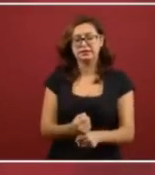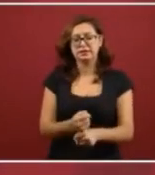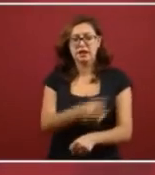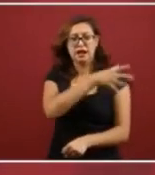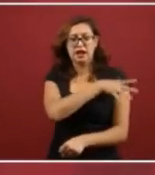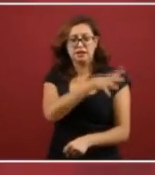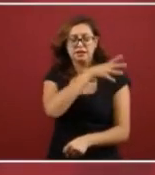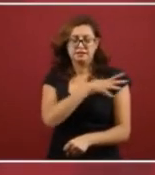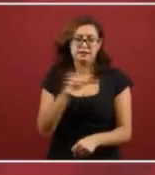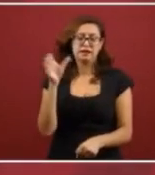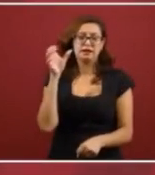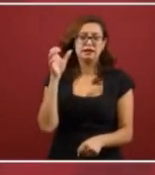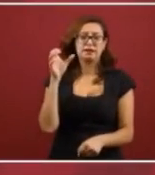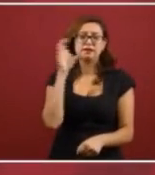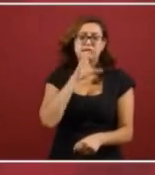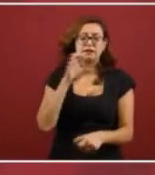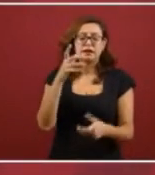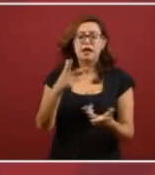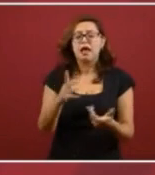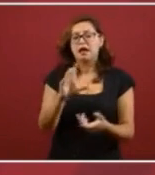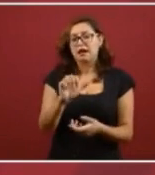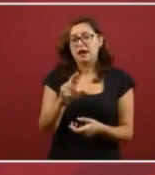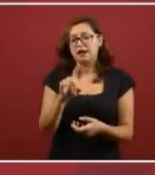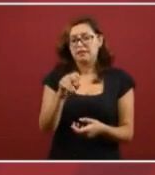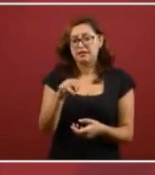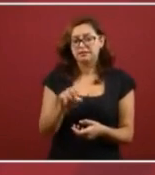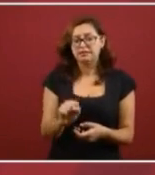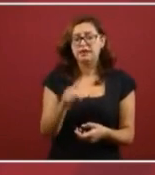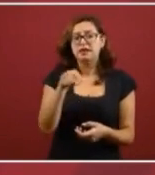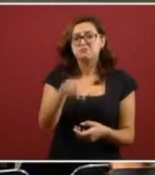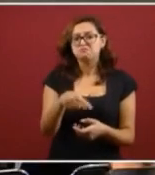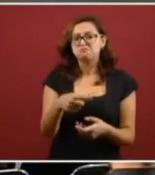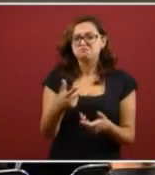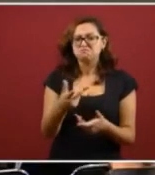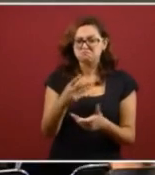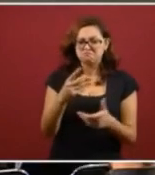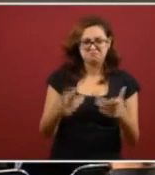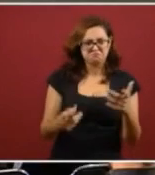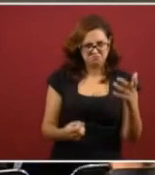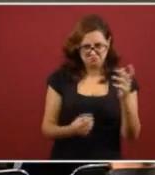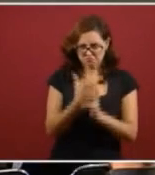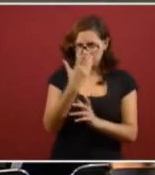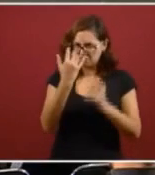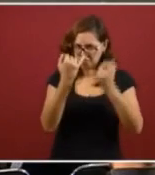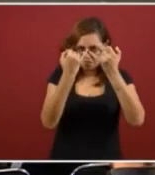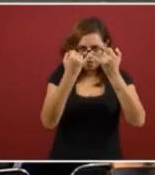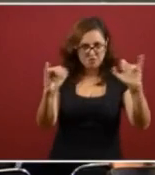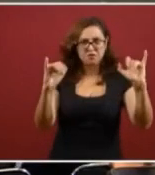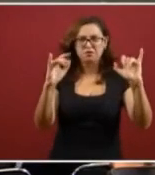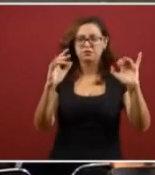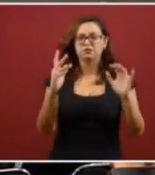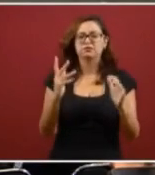ustedes nada que tenga que ver con